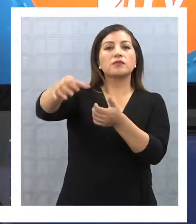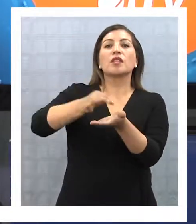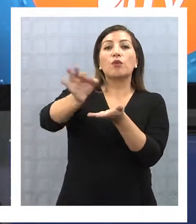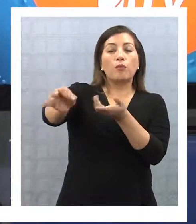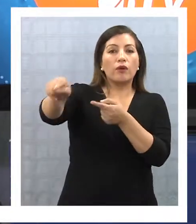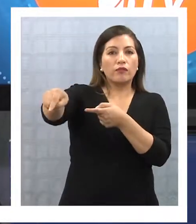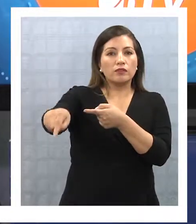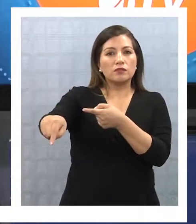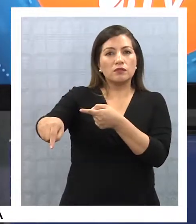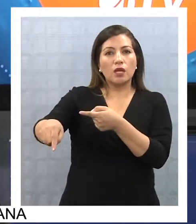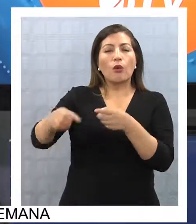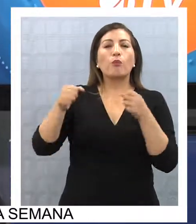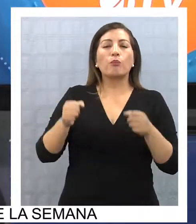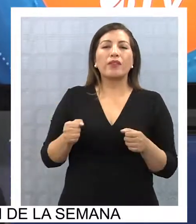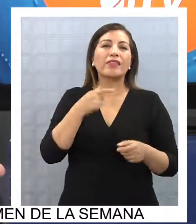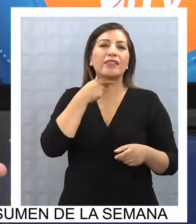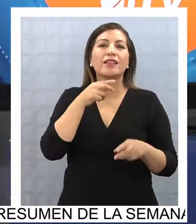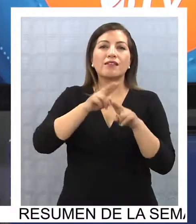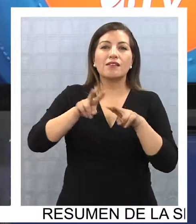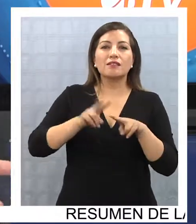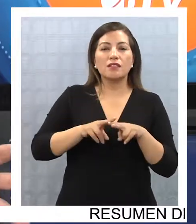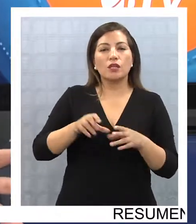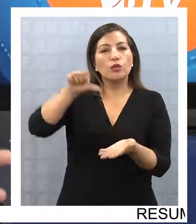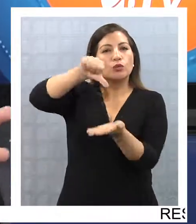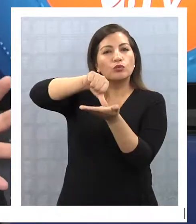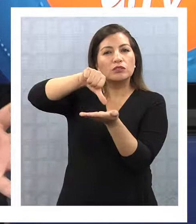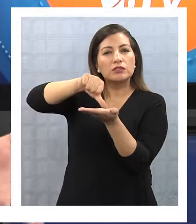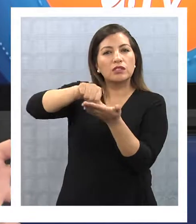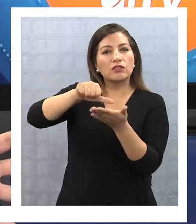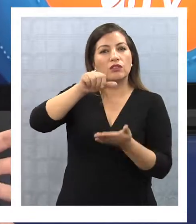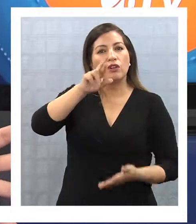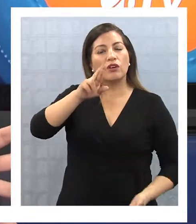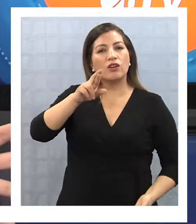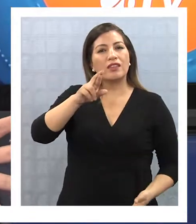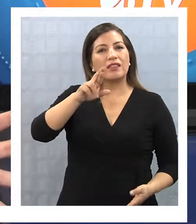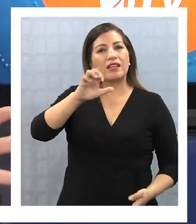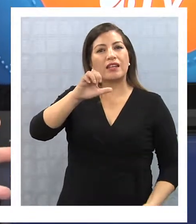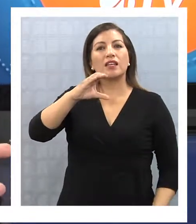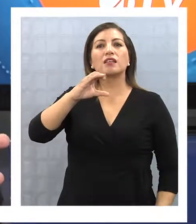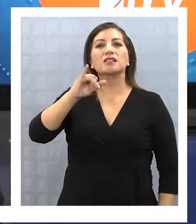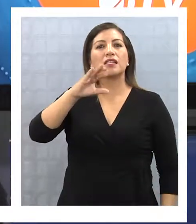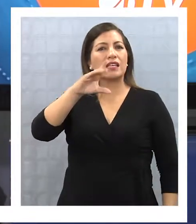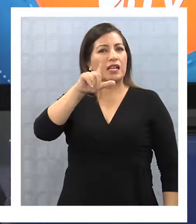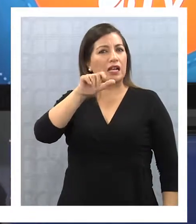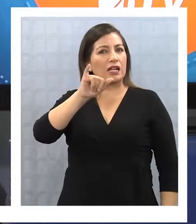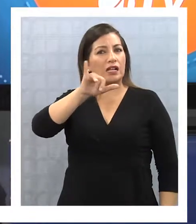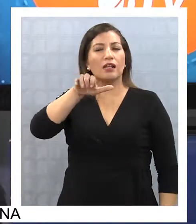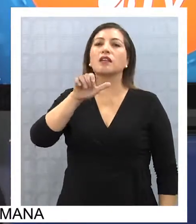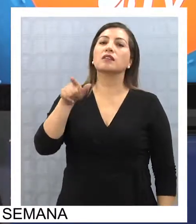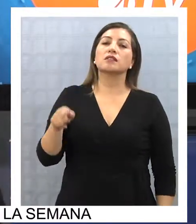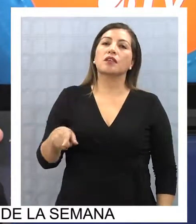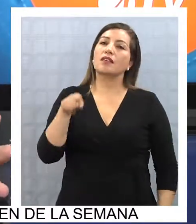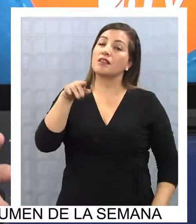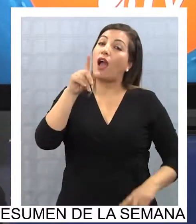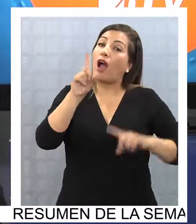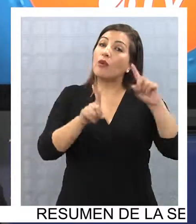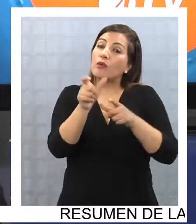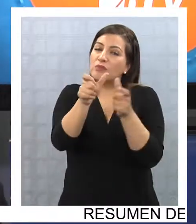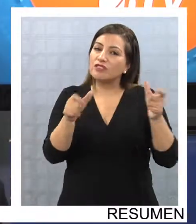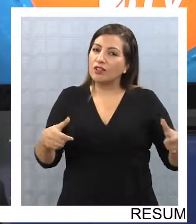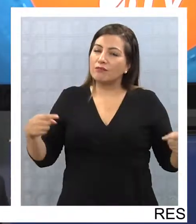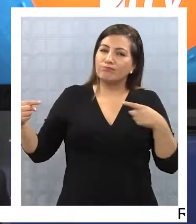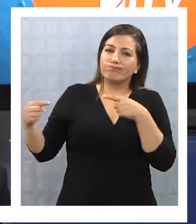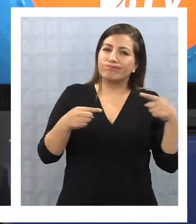modernas de tratamiento y reciclaje. Entonces es importante también entender que ese proyecto, más allá de la polémica, va, y lo digo con respeto